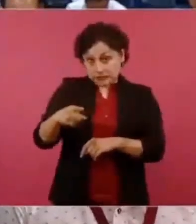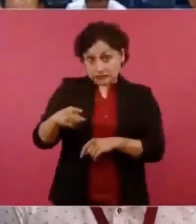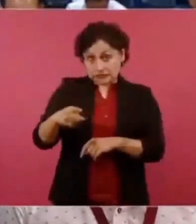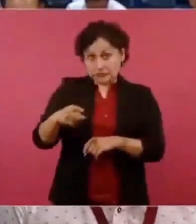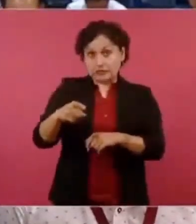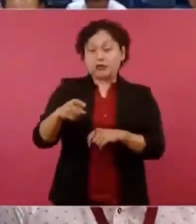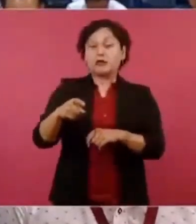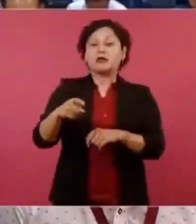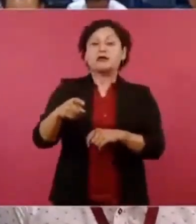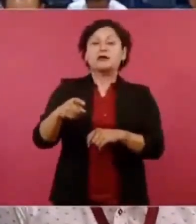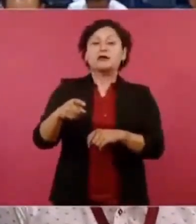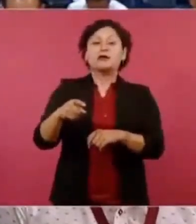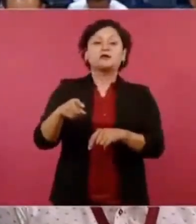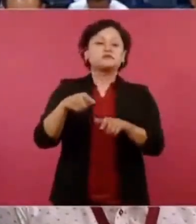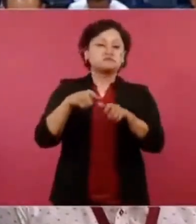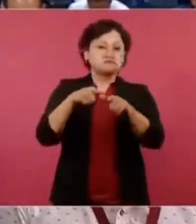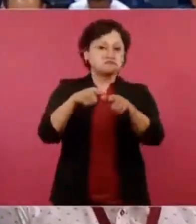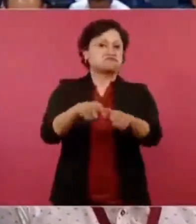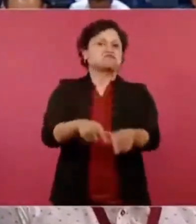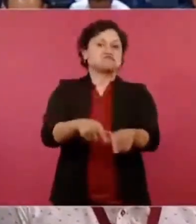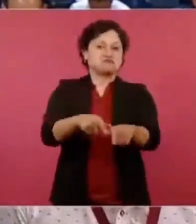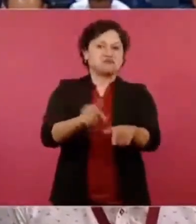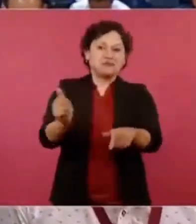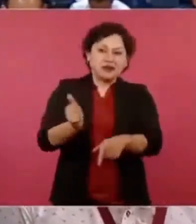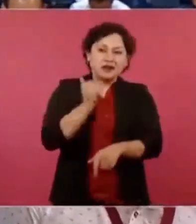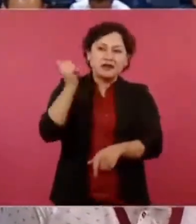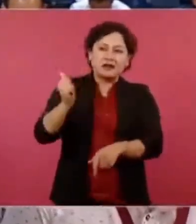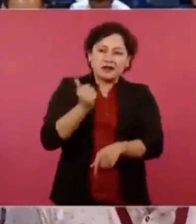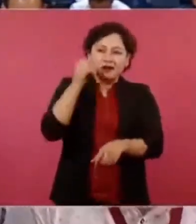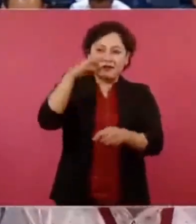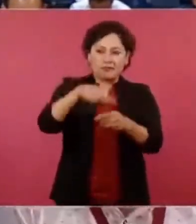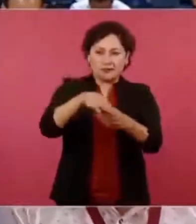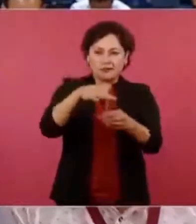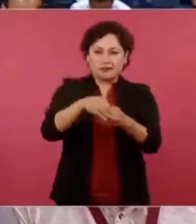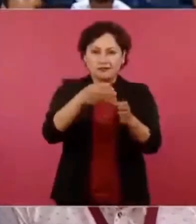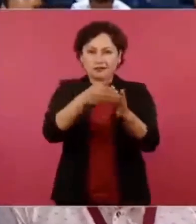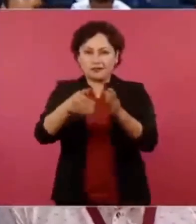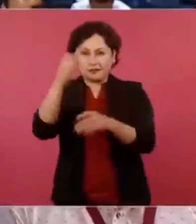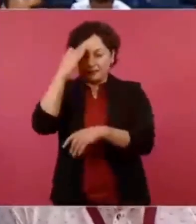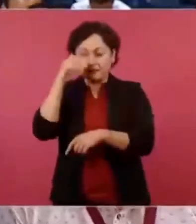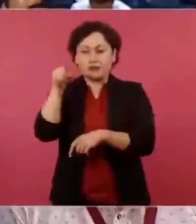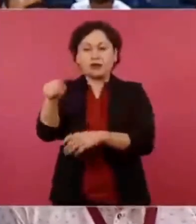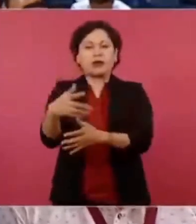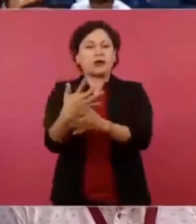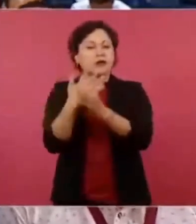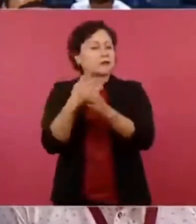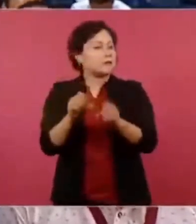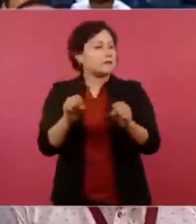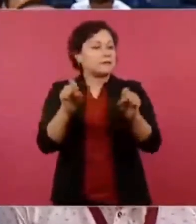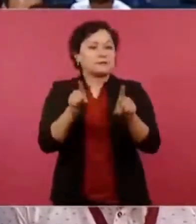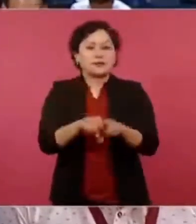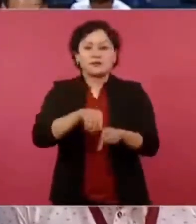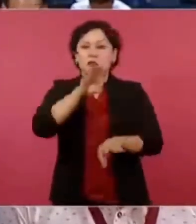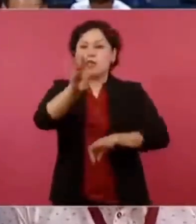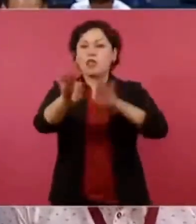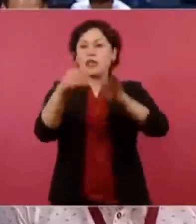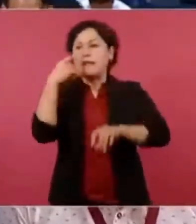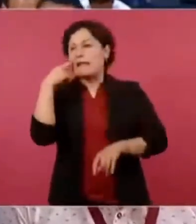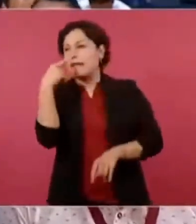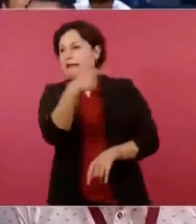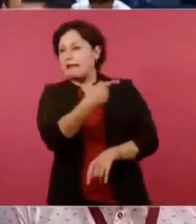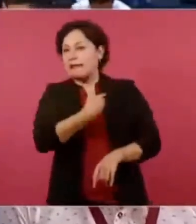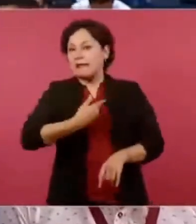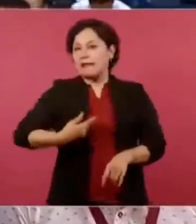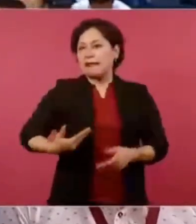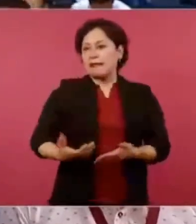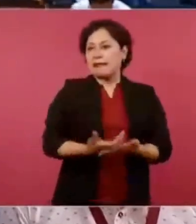previo a la jornada electoral y siguen argumentando que usted se va a quedar con las pensiones, con las afores, y que esto no